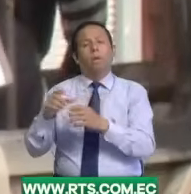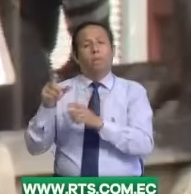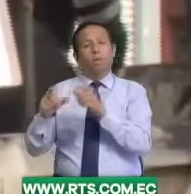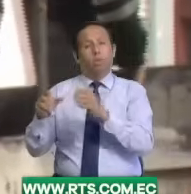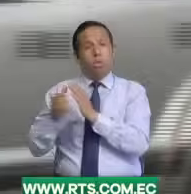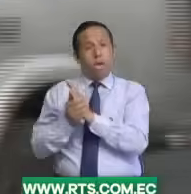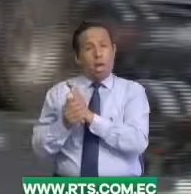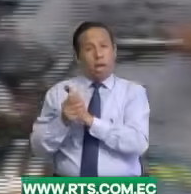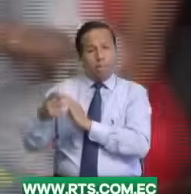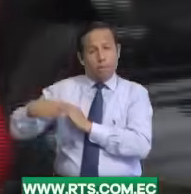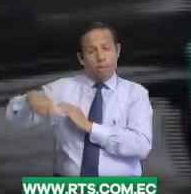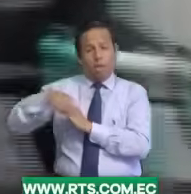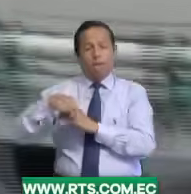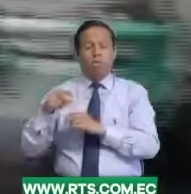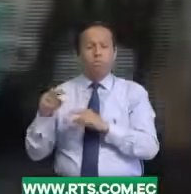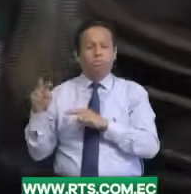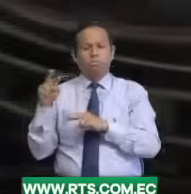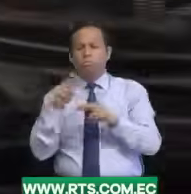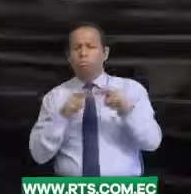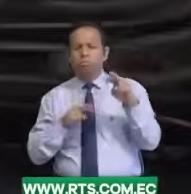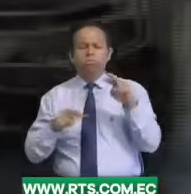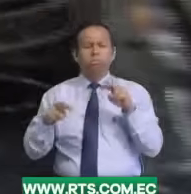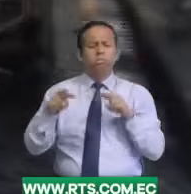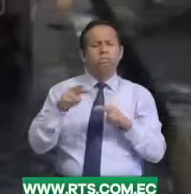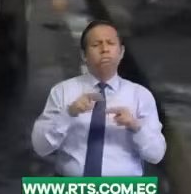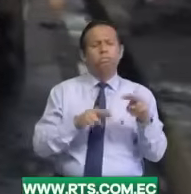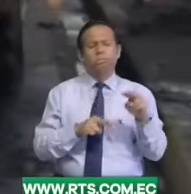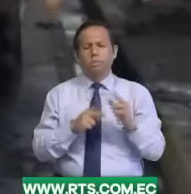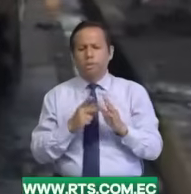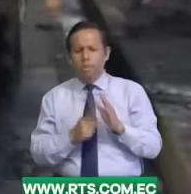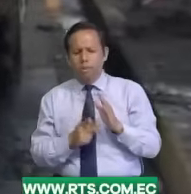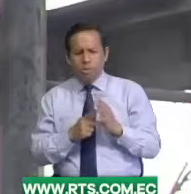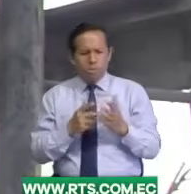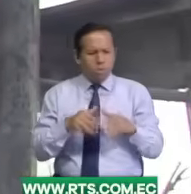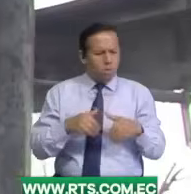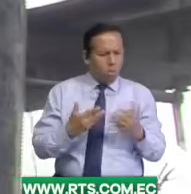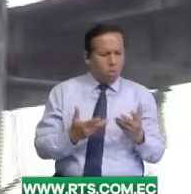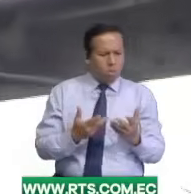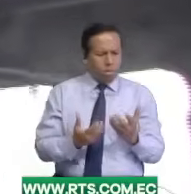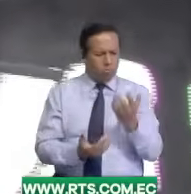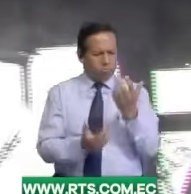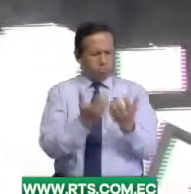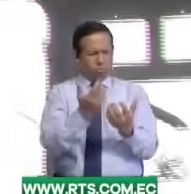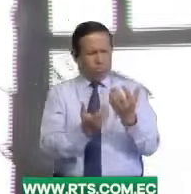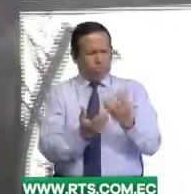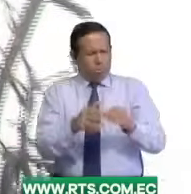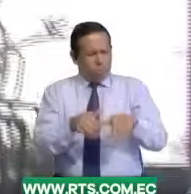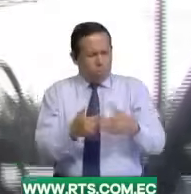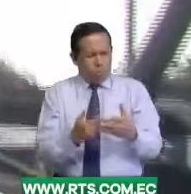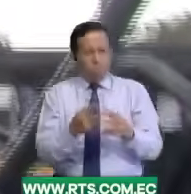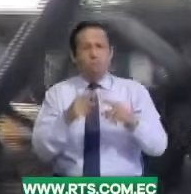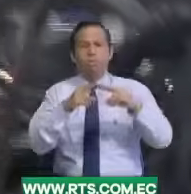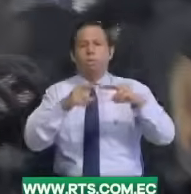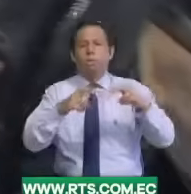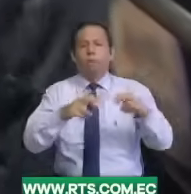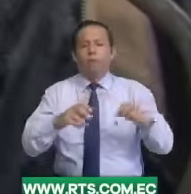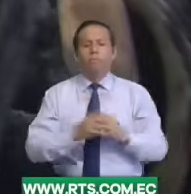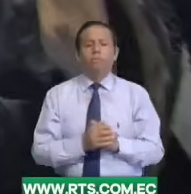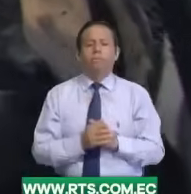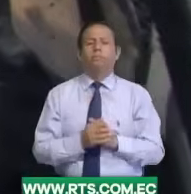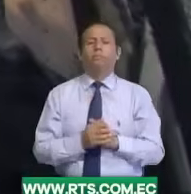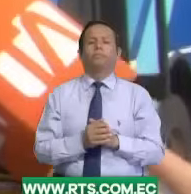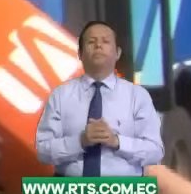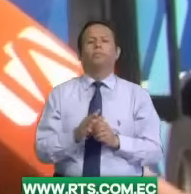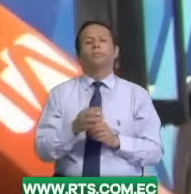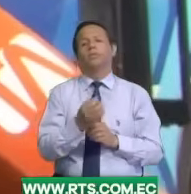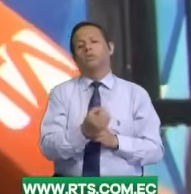Investigación de Accidentes de Tránsito ejecutaron las acciones necesarias para determinar cuál fue el origen del incendio. Llevan la